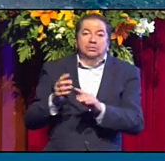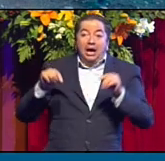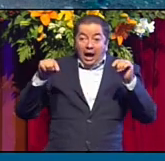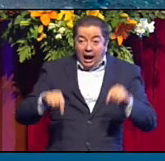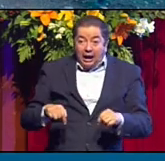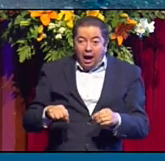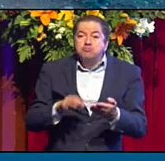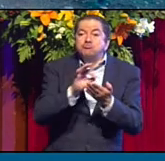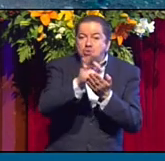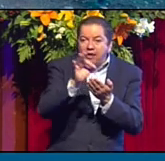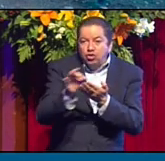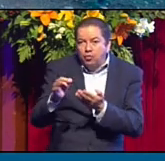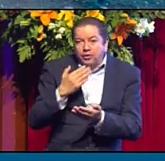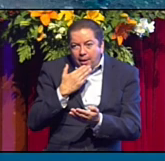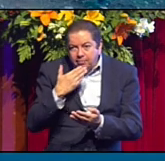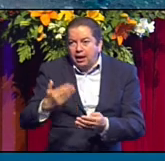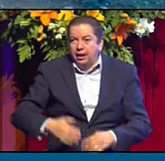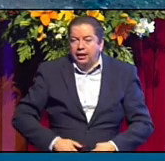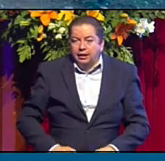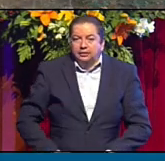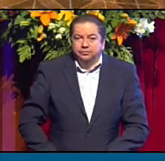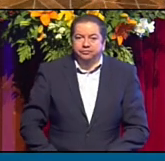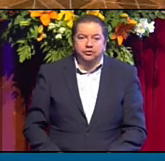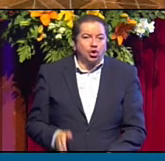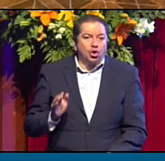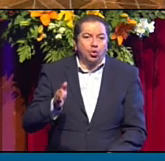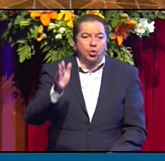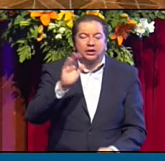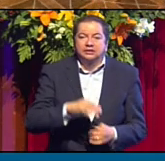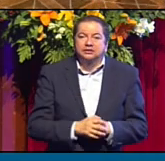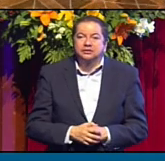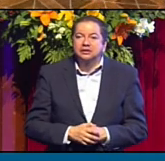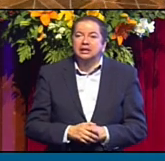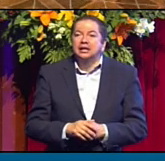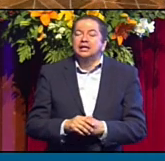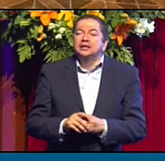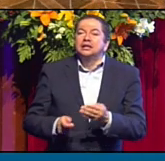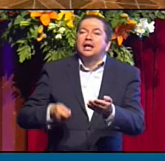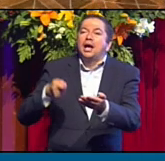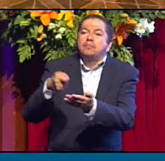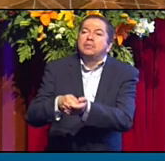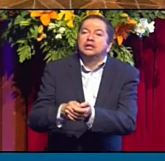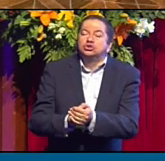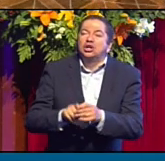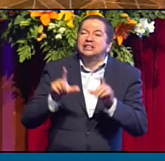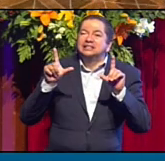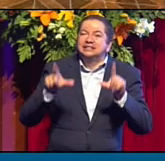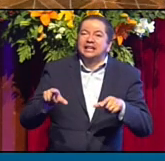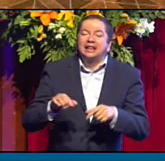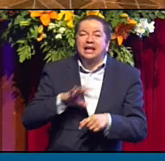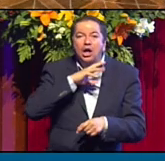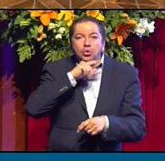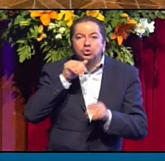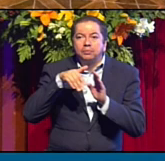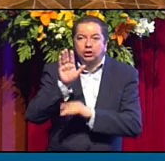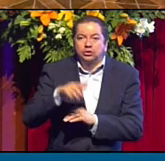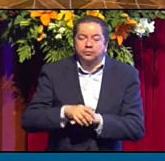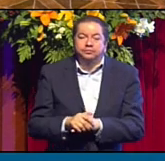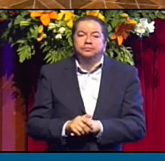aquí consideramos los pueblos. Sigamos, inversión y proyecto y programa, ampliación de la sede del adulto mayor Sor Teresita de los